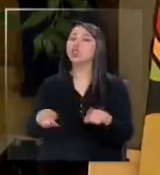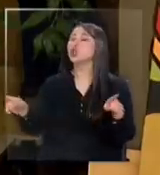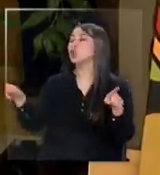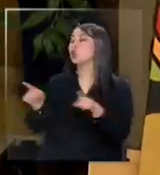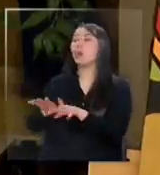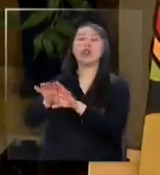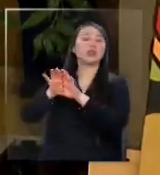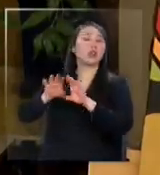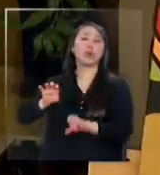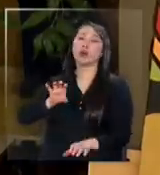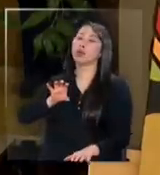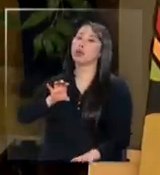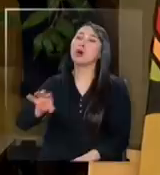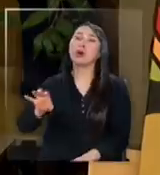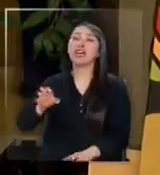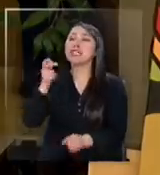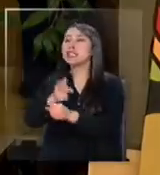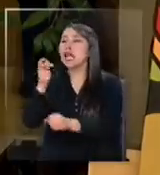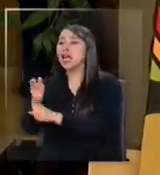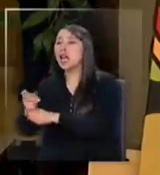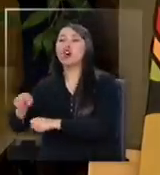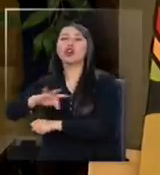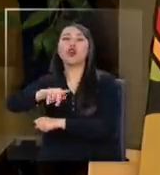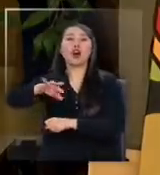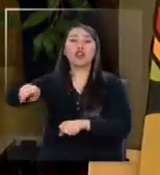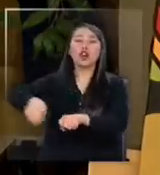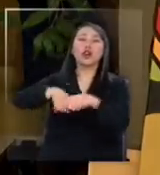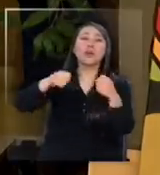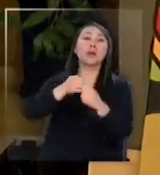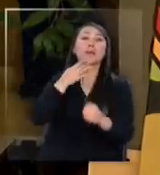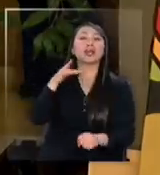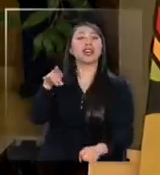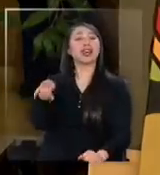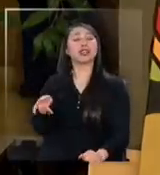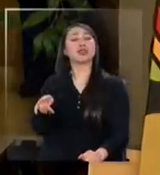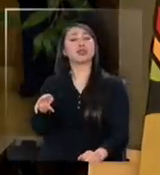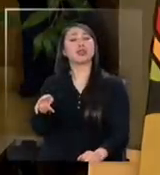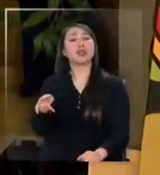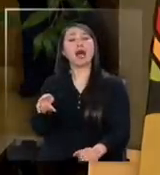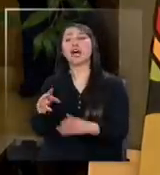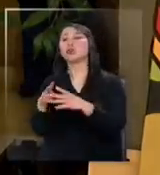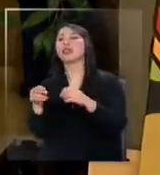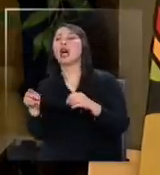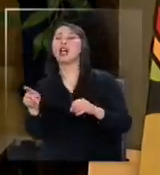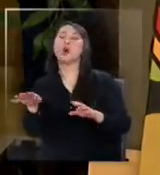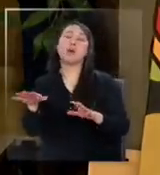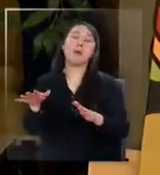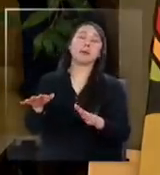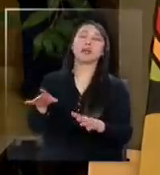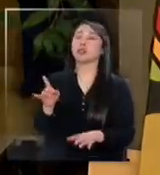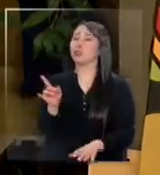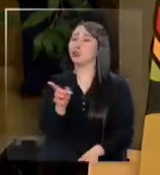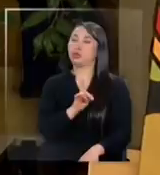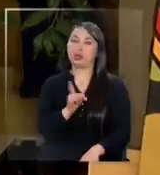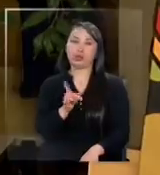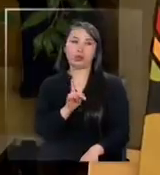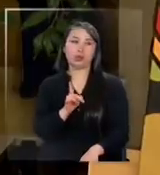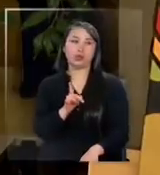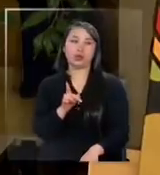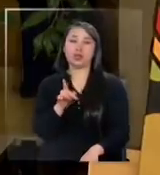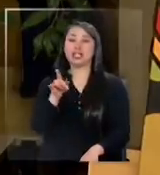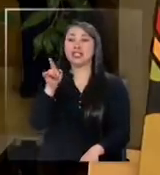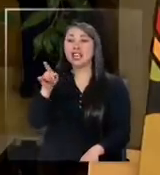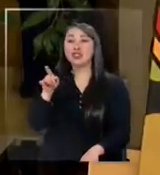acto de vandalismo, todo acto de saqueo, porque sobre eso no podemos tener matices. Si eso no, fruto de